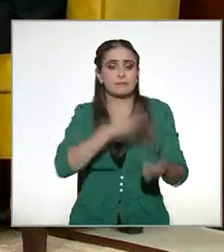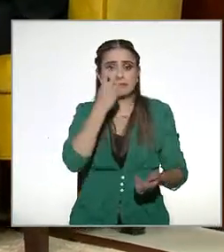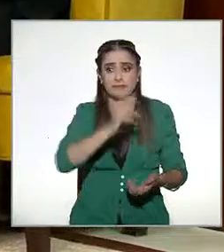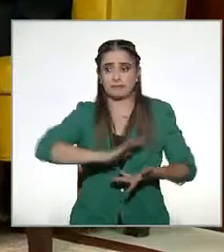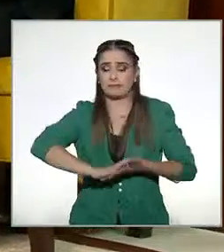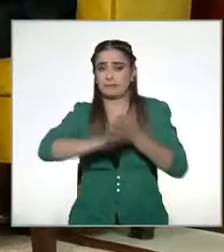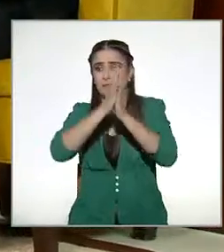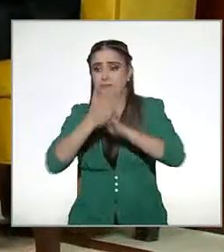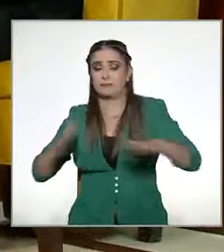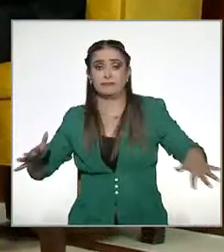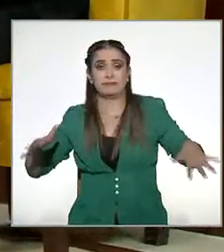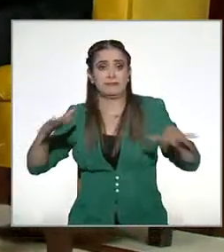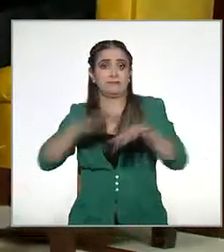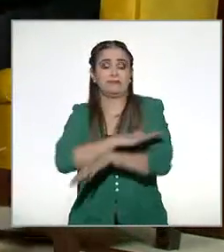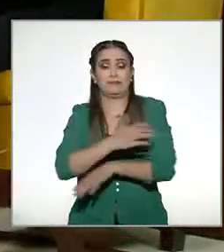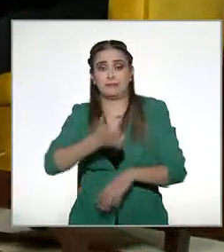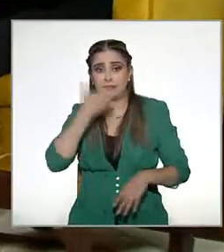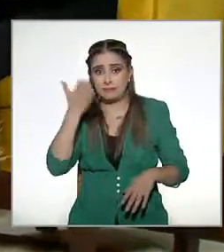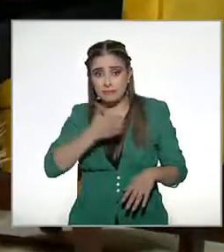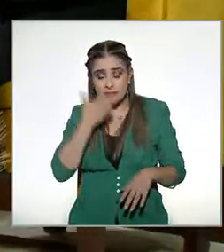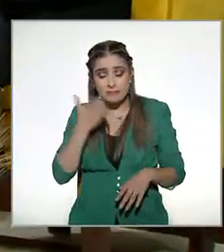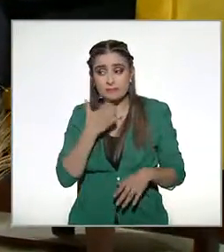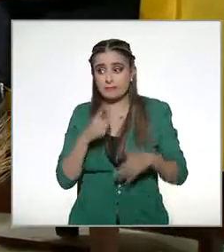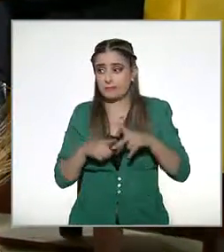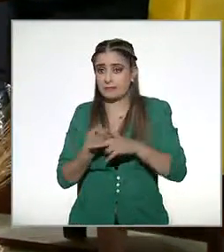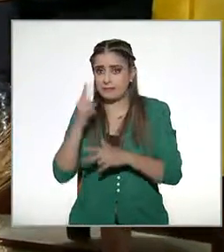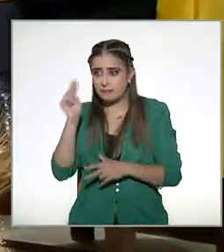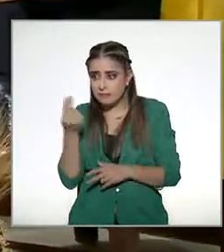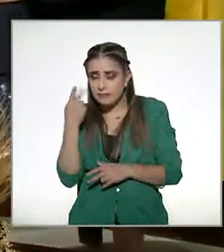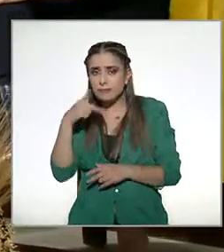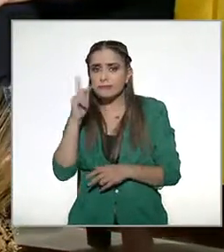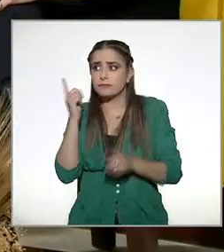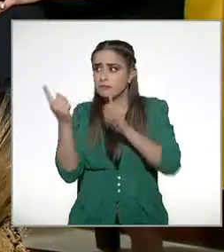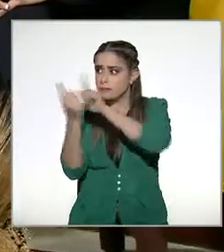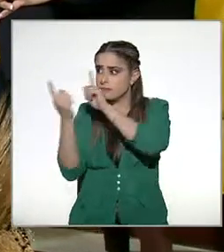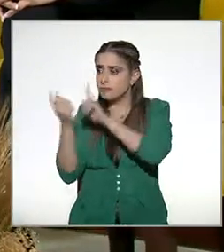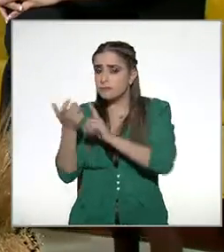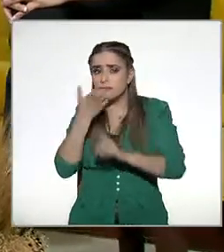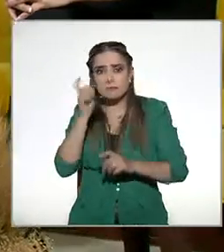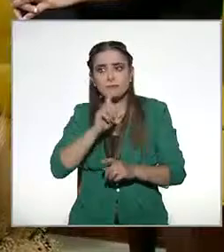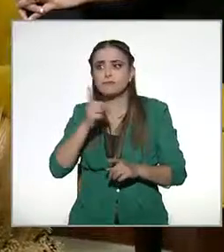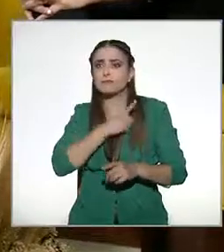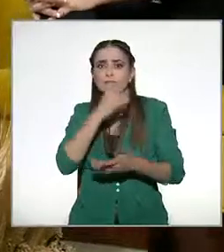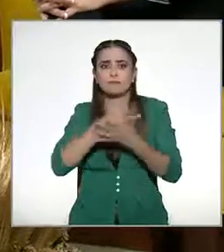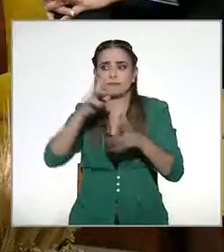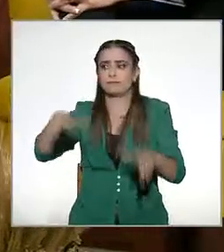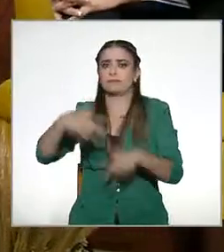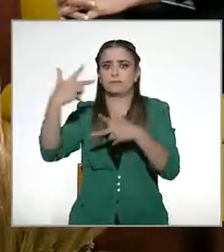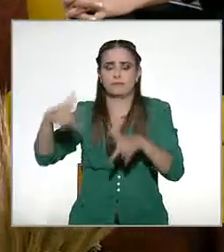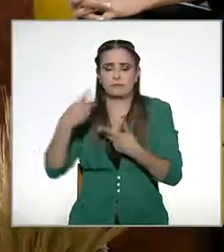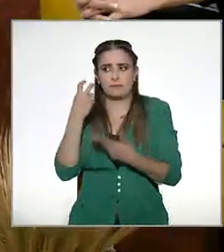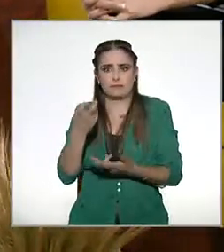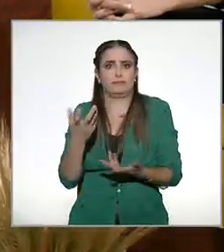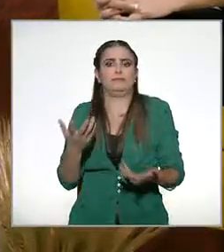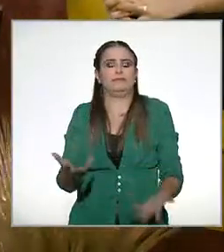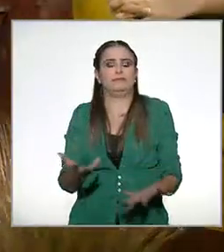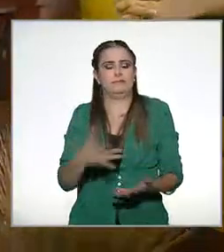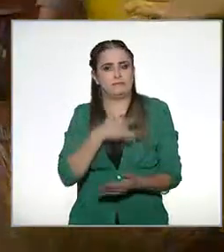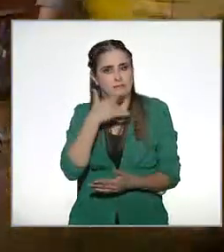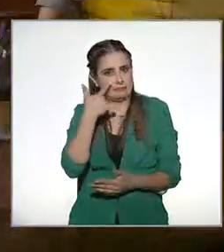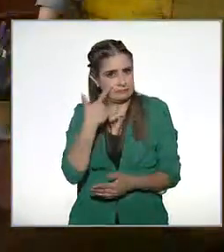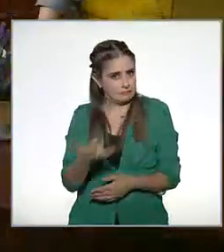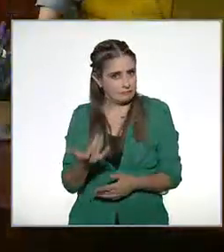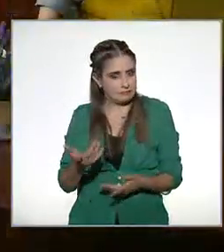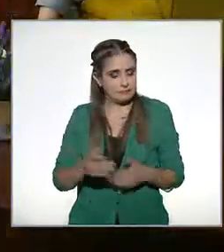radical como empezar la universidad con puros compañeros que no has visto en persona y que además tiene que ver justamente